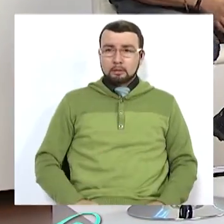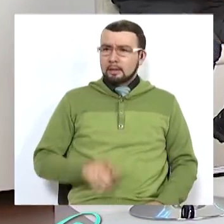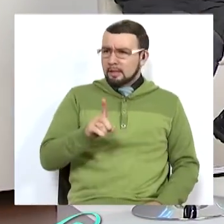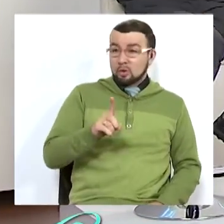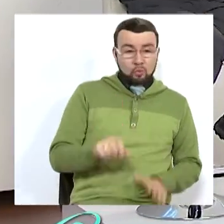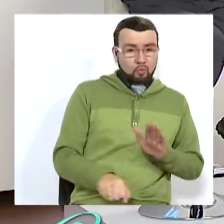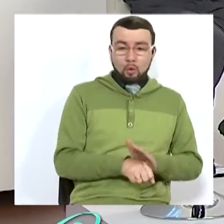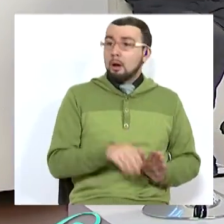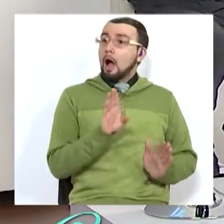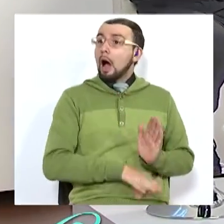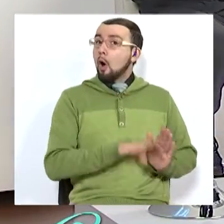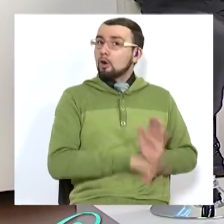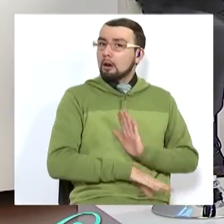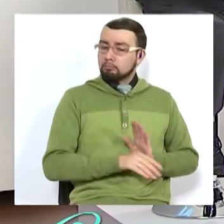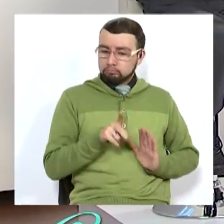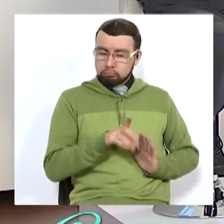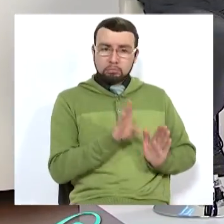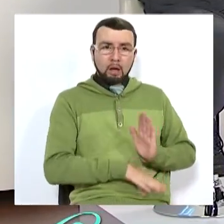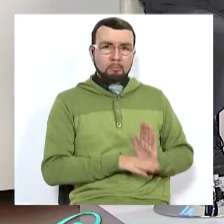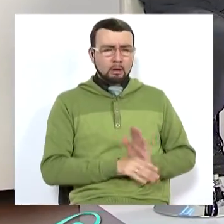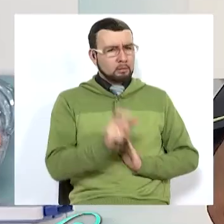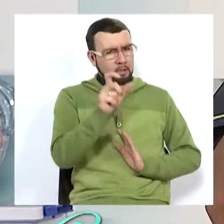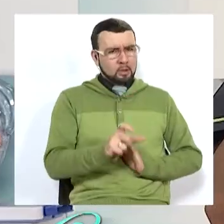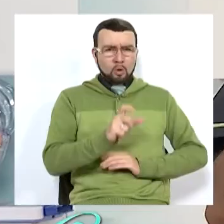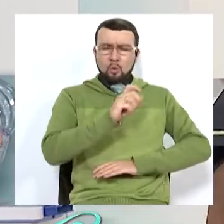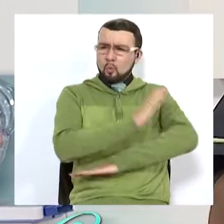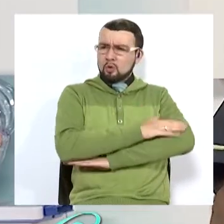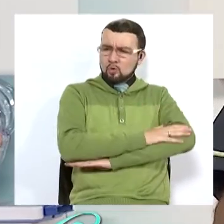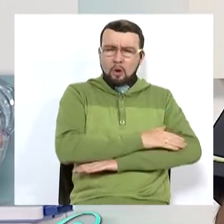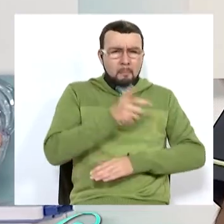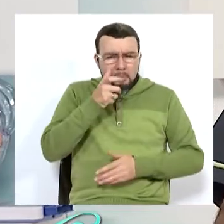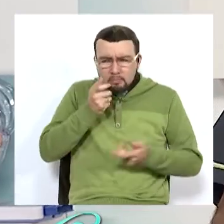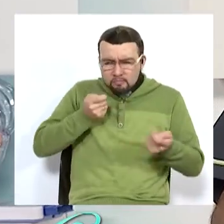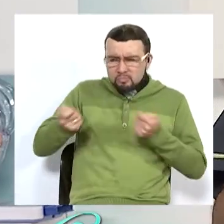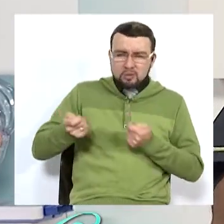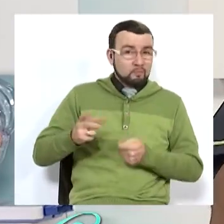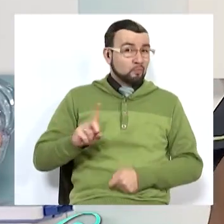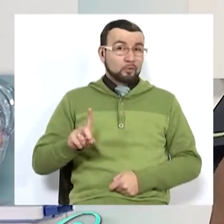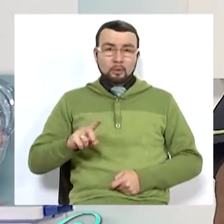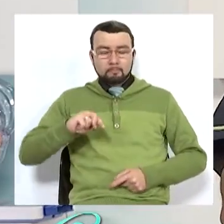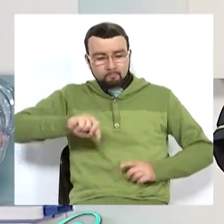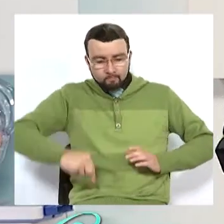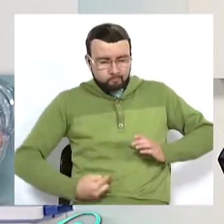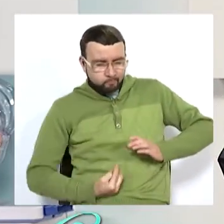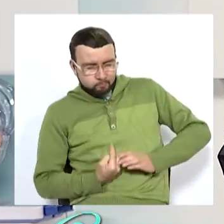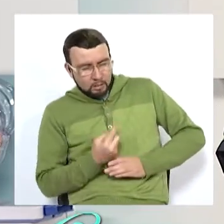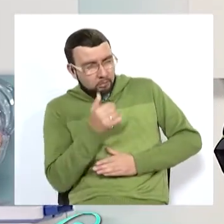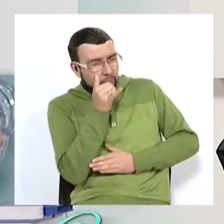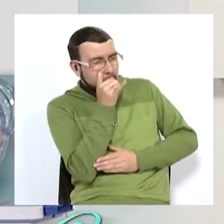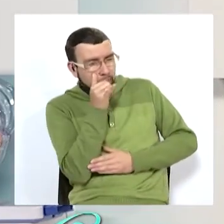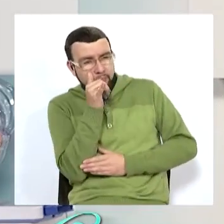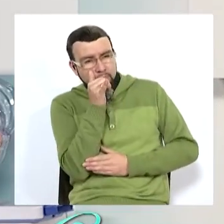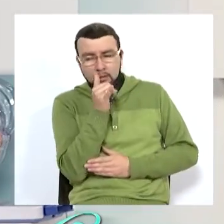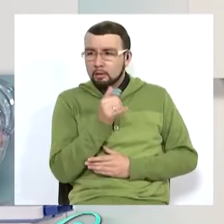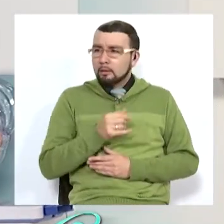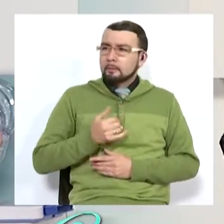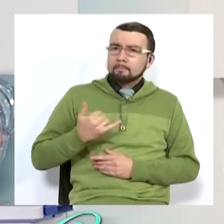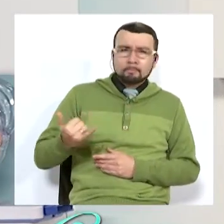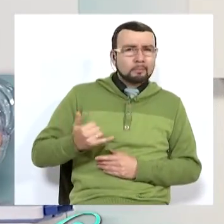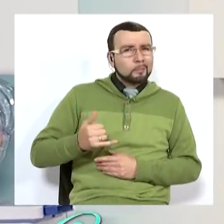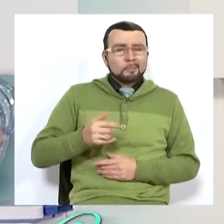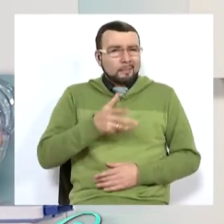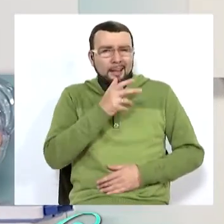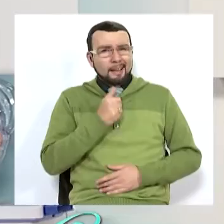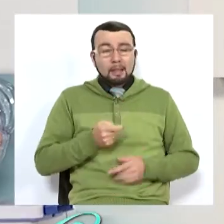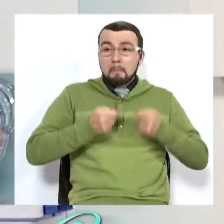esa colonoscopia, por el médico no hacer un trabajo juicioso, por no hacer un ejercicio clínico dispendioso y mandar lo que requiera cada ser humano